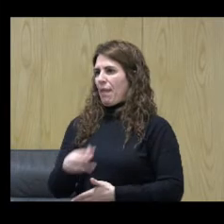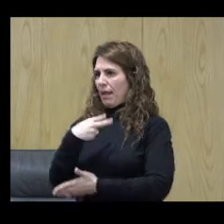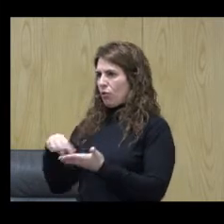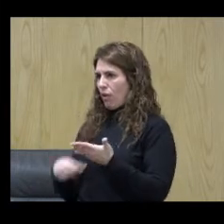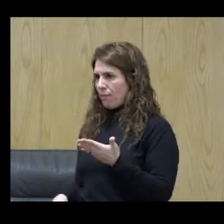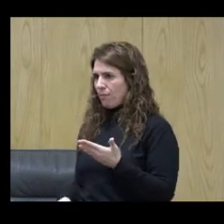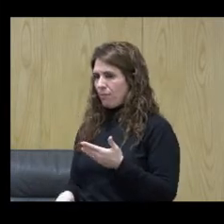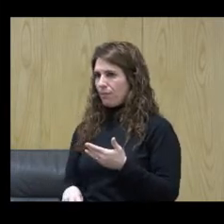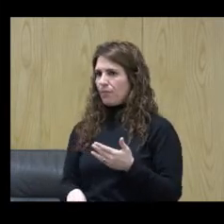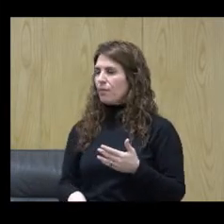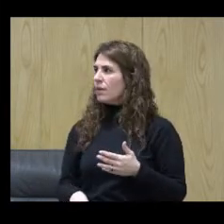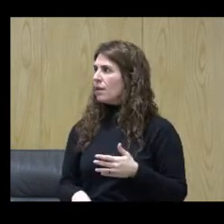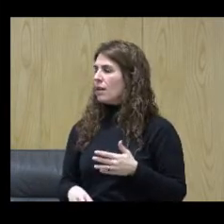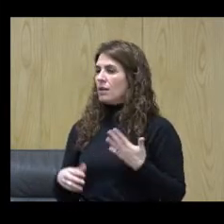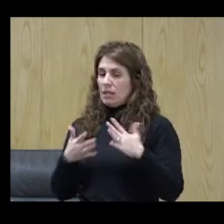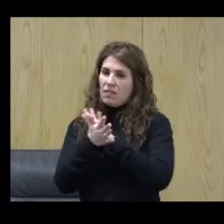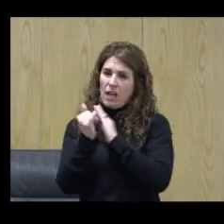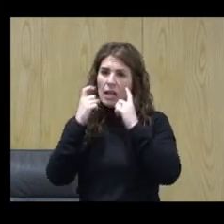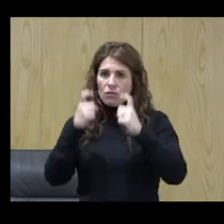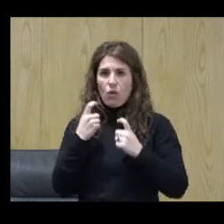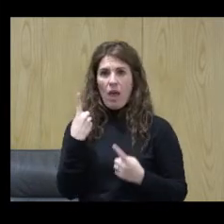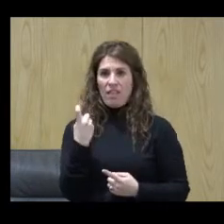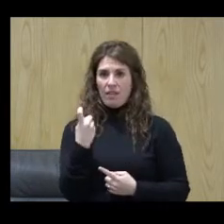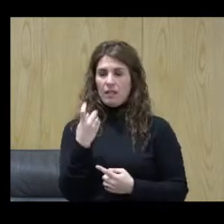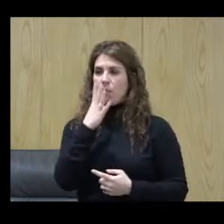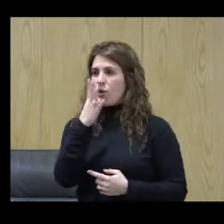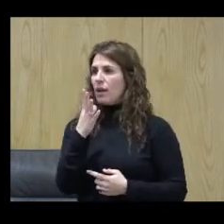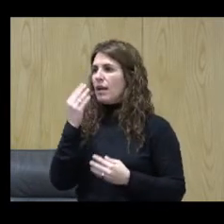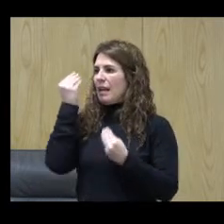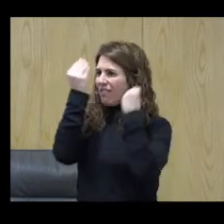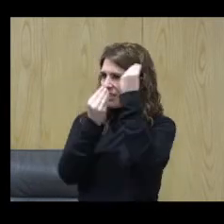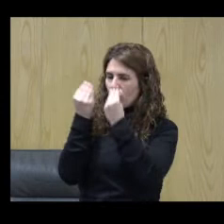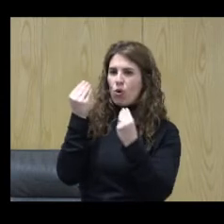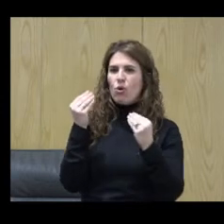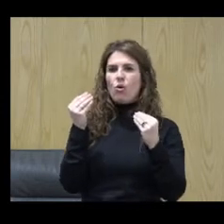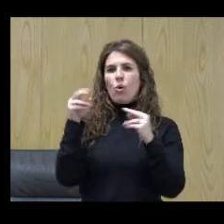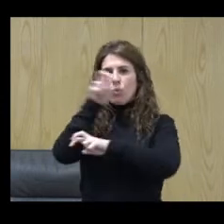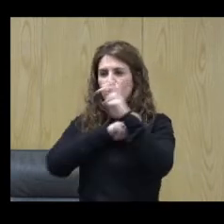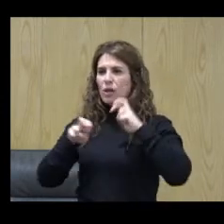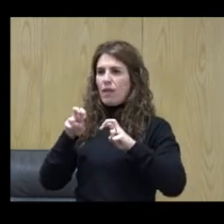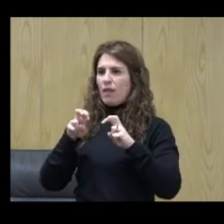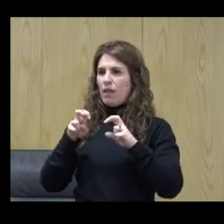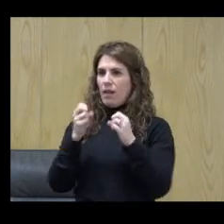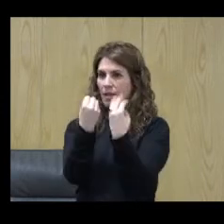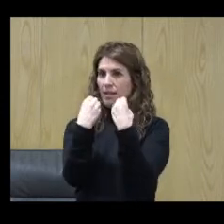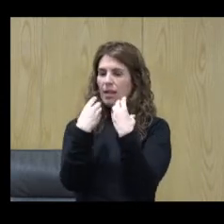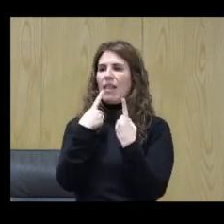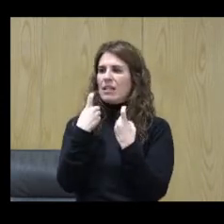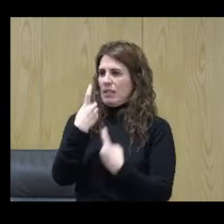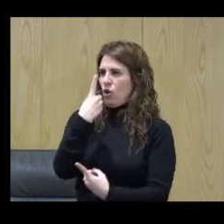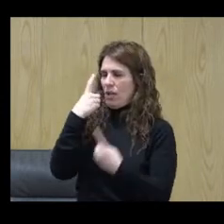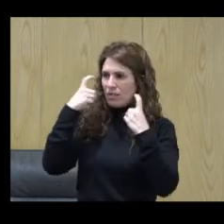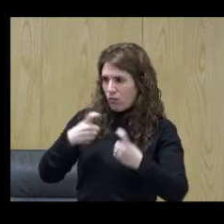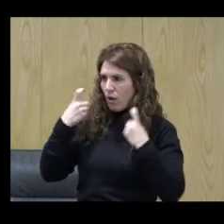un esfuerzo, porque siempre la reflexión, la búsqueda de esa información necesita un esfuerzo, en busca